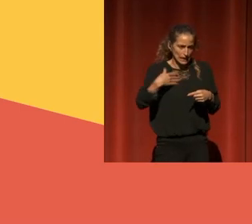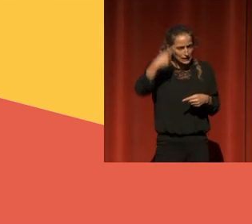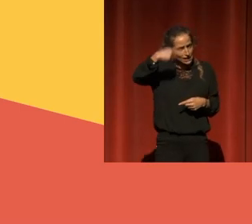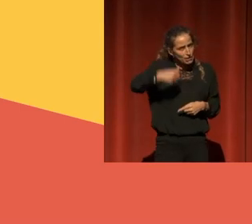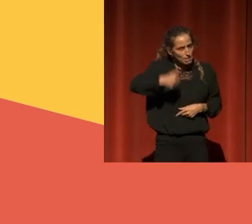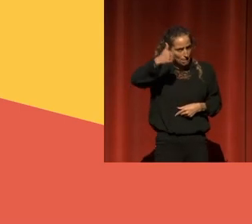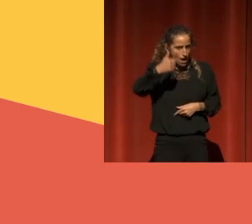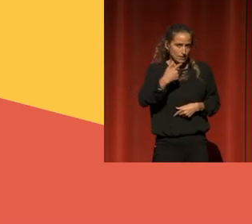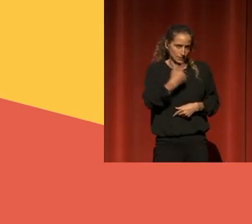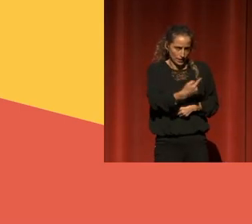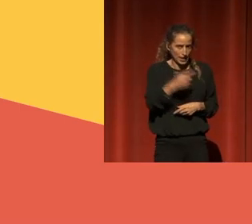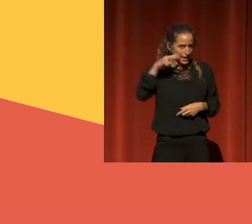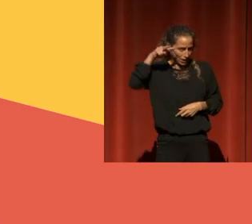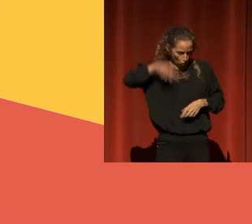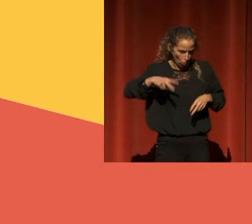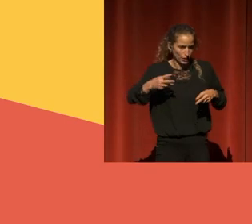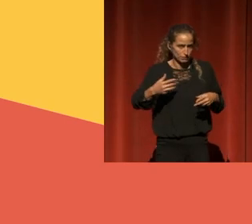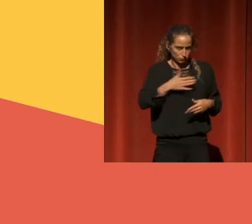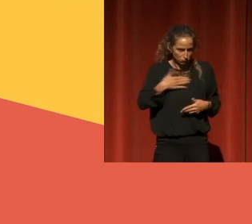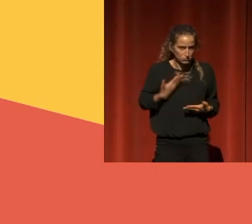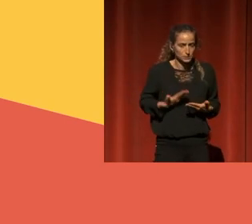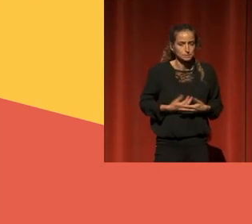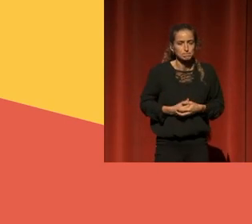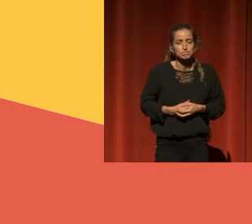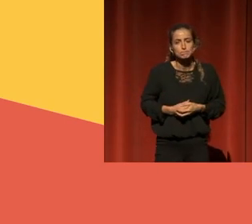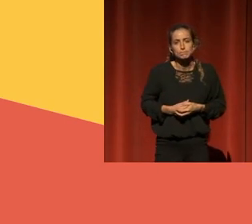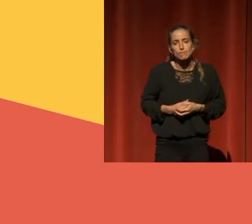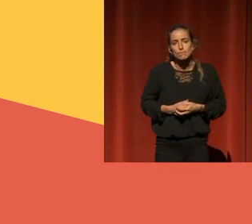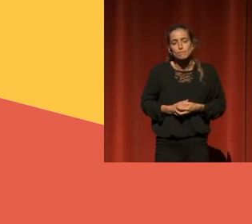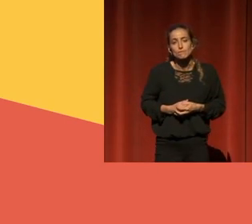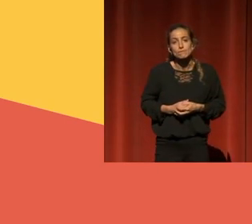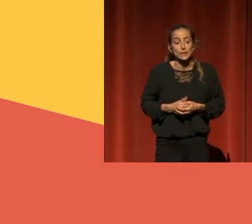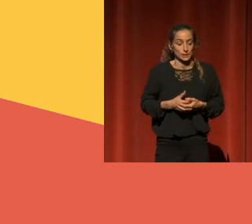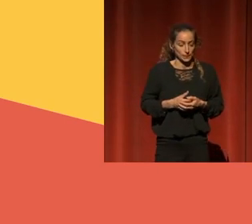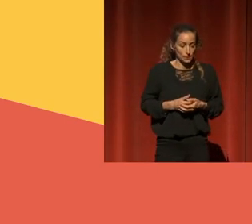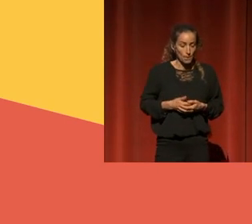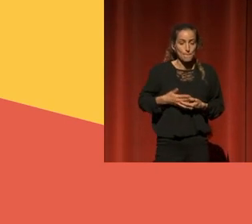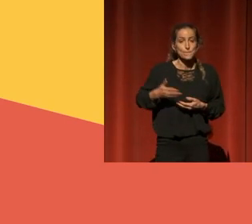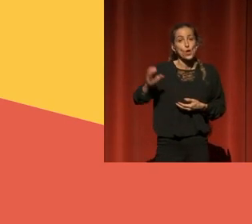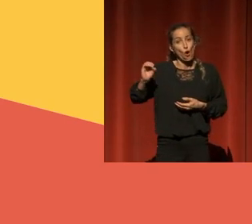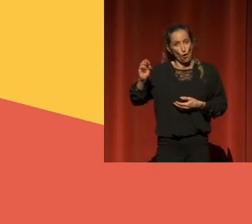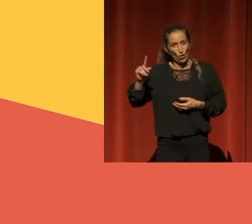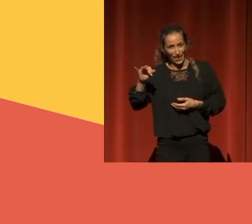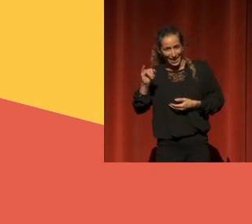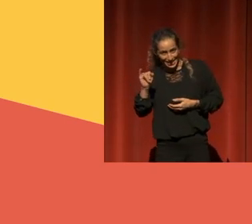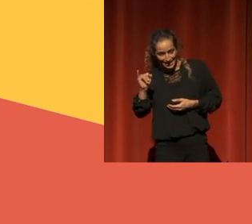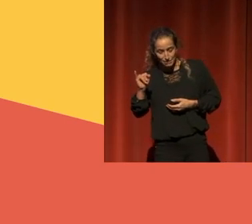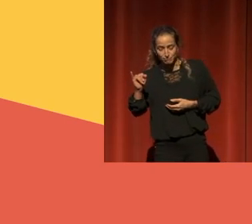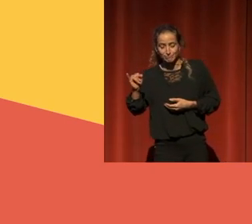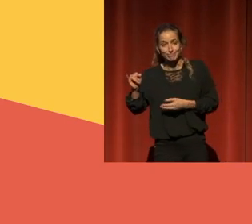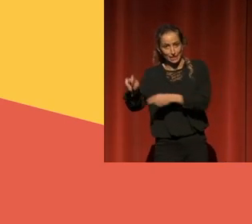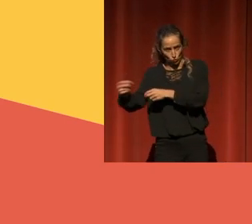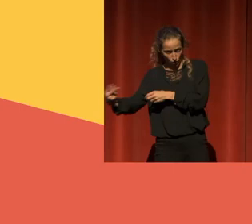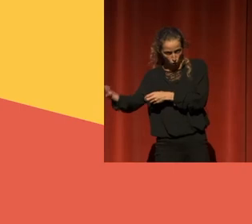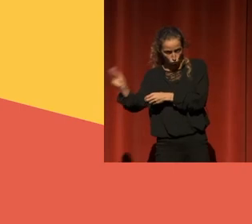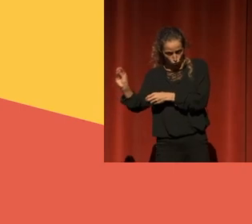de igual manera que pasaba con los datos facilitados con odei el